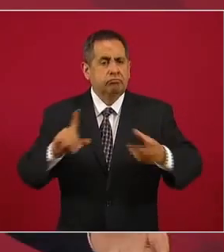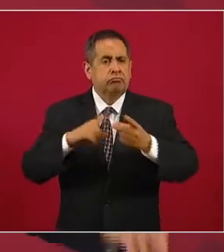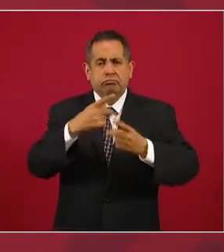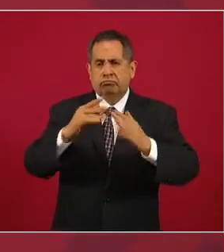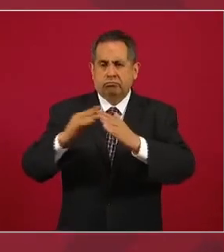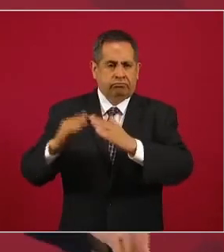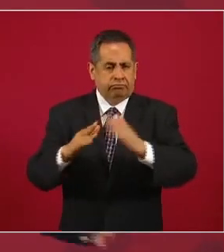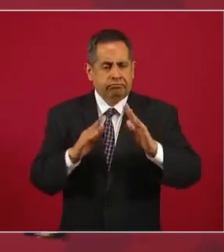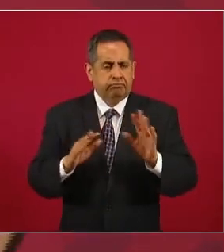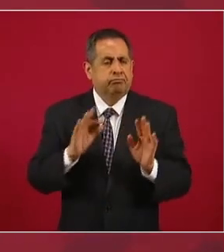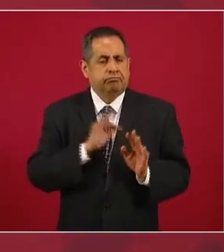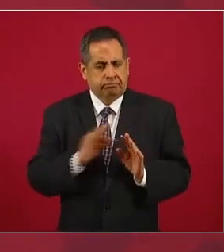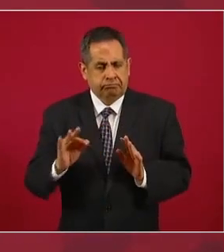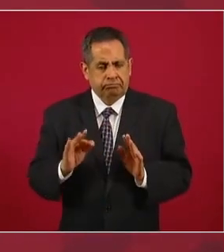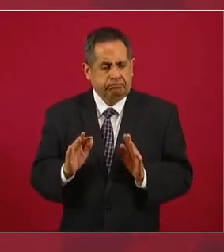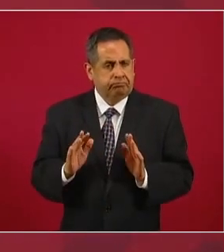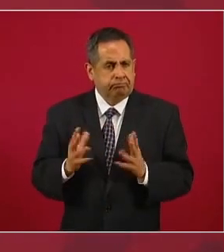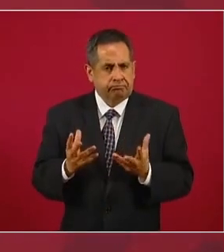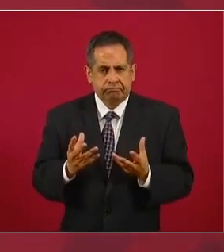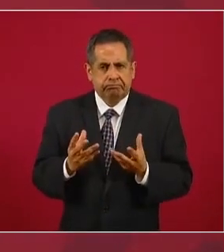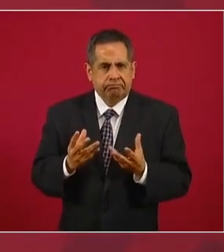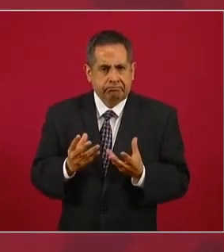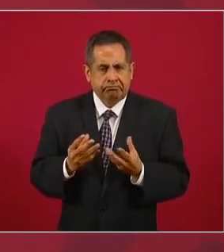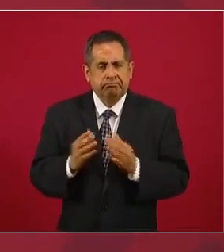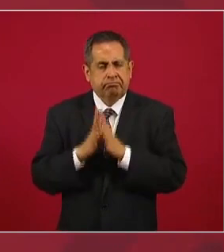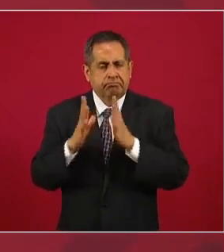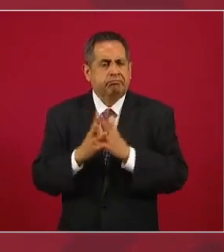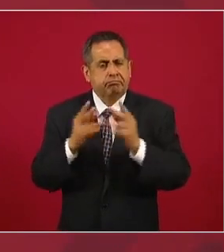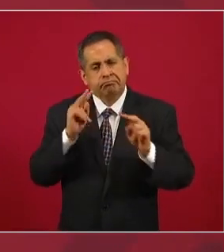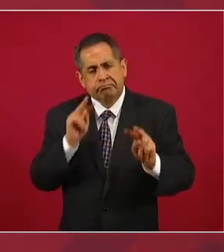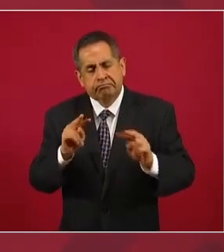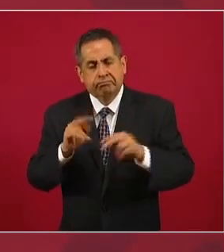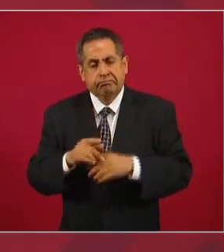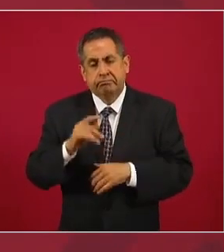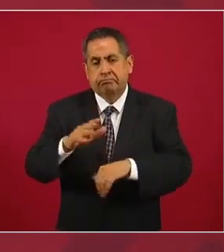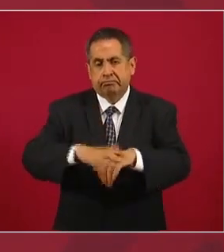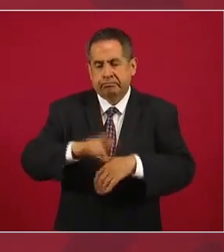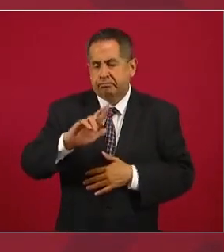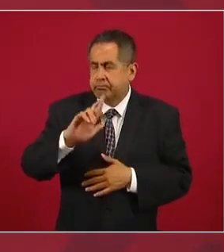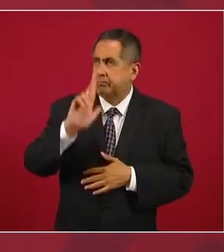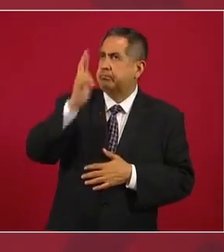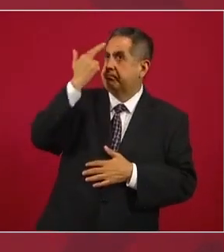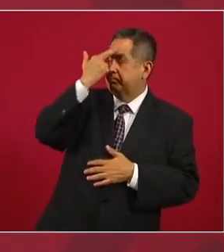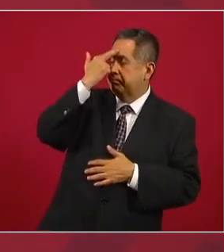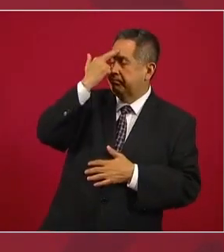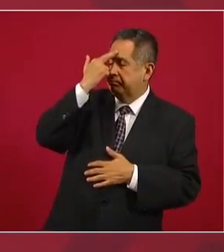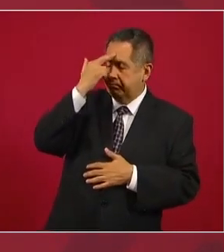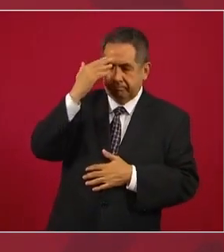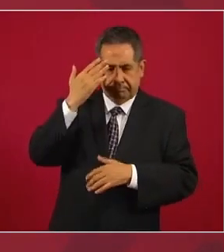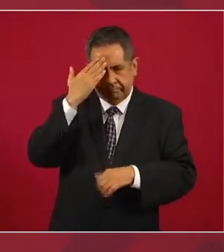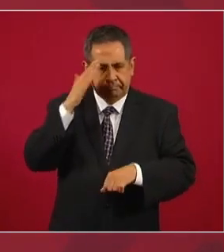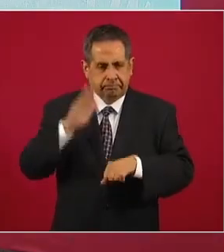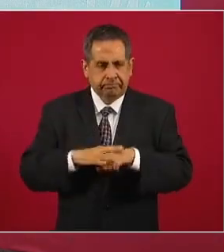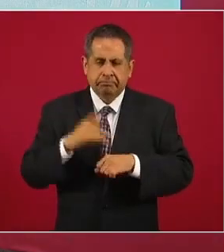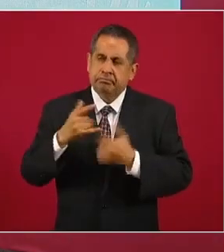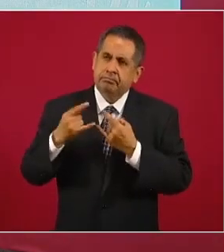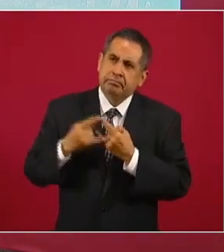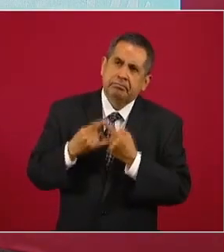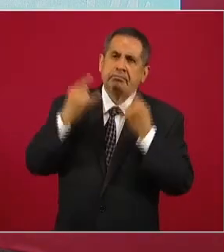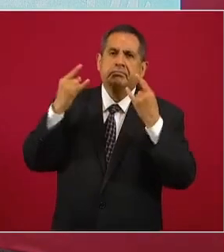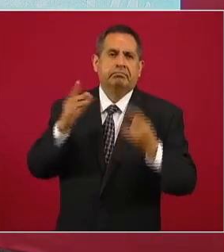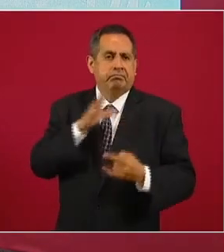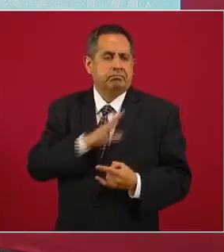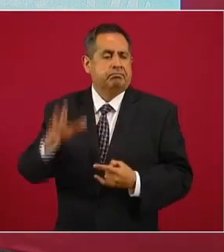vivimos podemos participar y recordar esta gesta